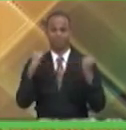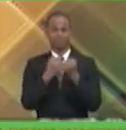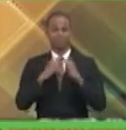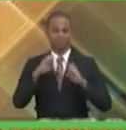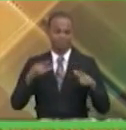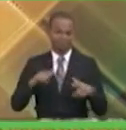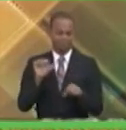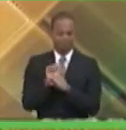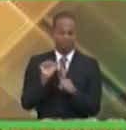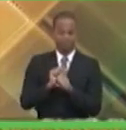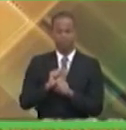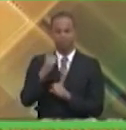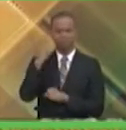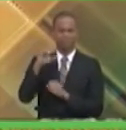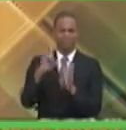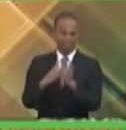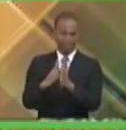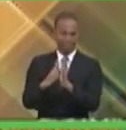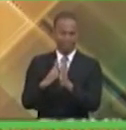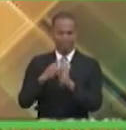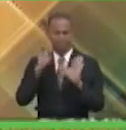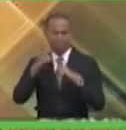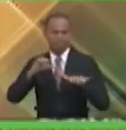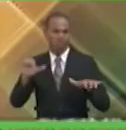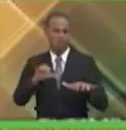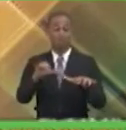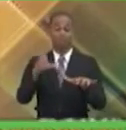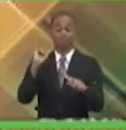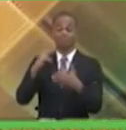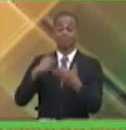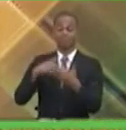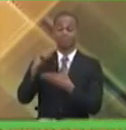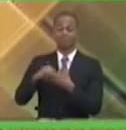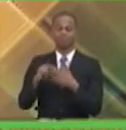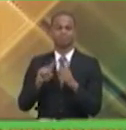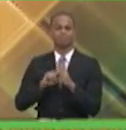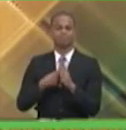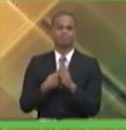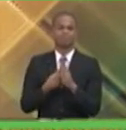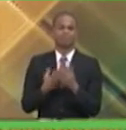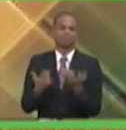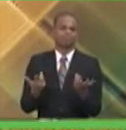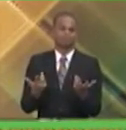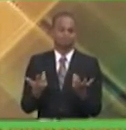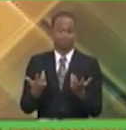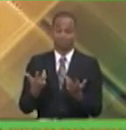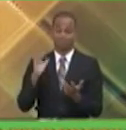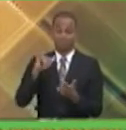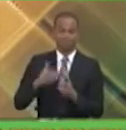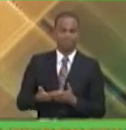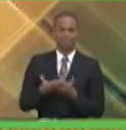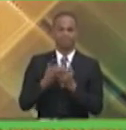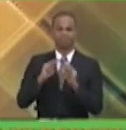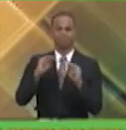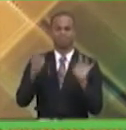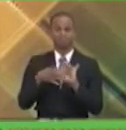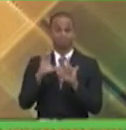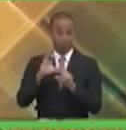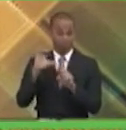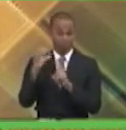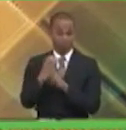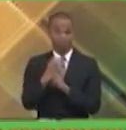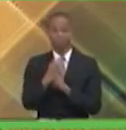civil que trabaja por y para la discapacidad en este proyecto que inició, que es la propuesta del Ministerio de